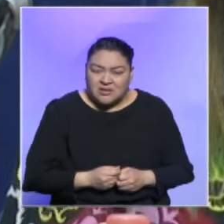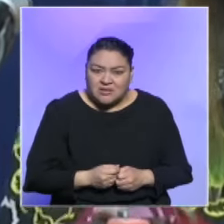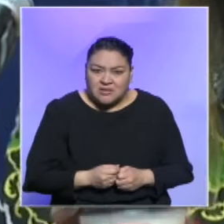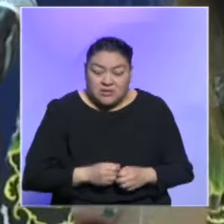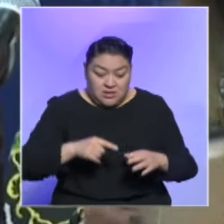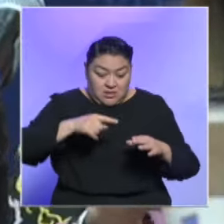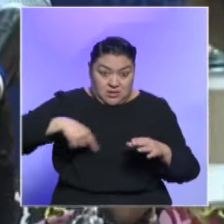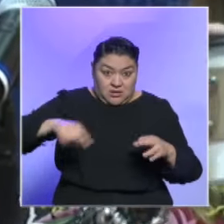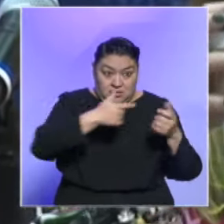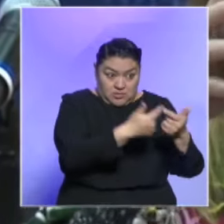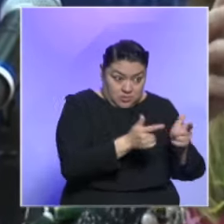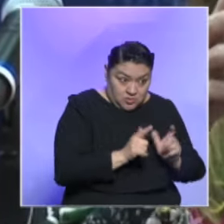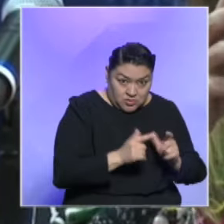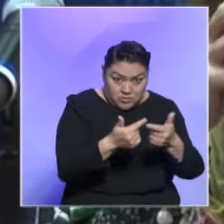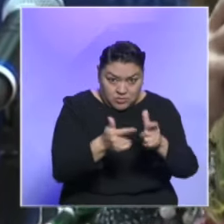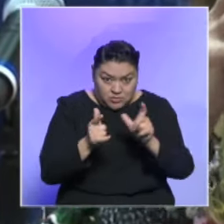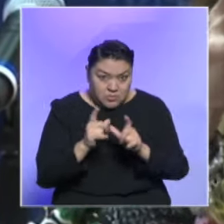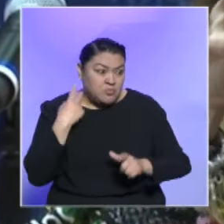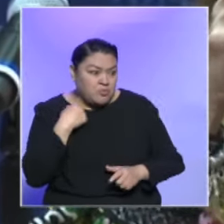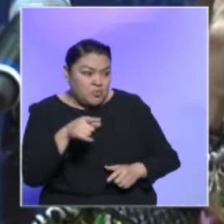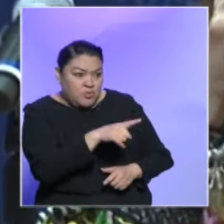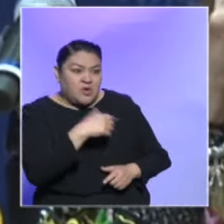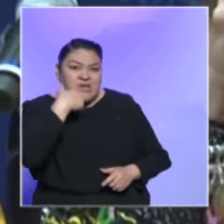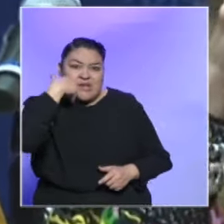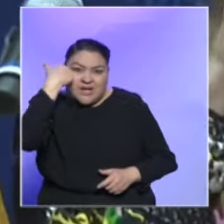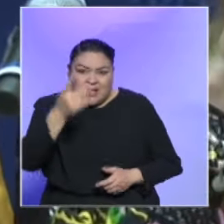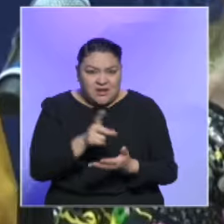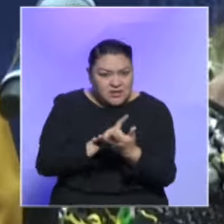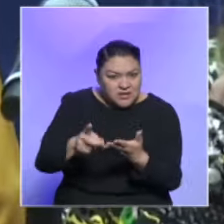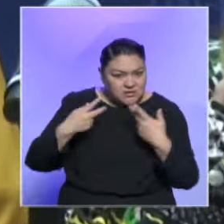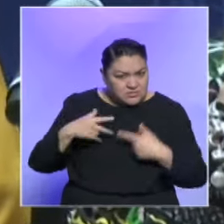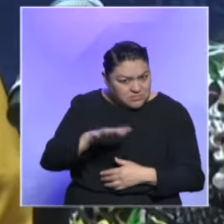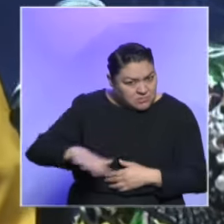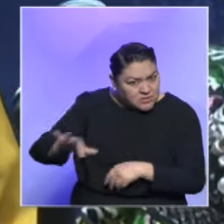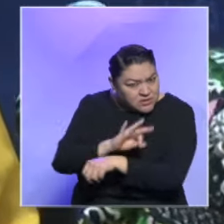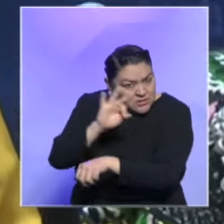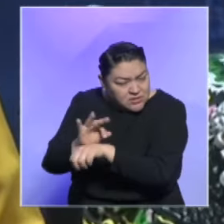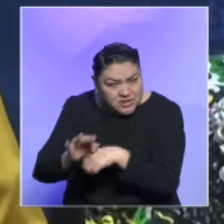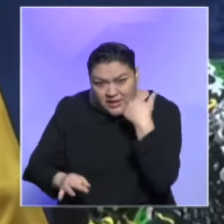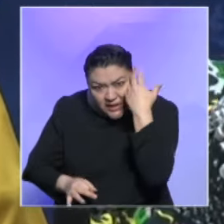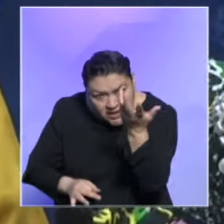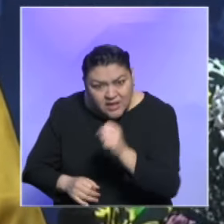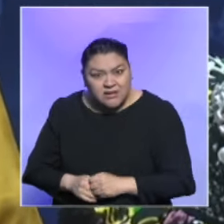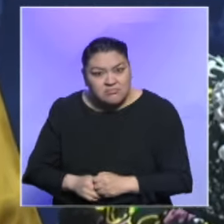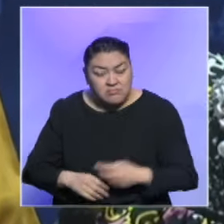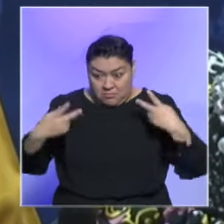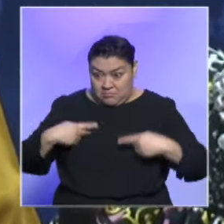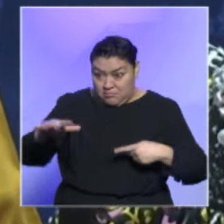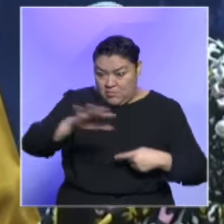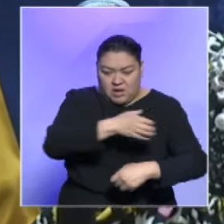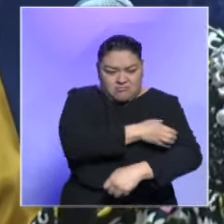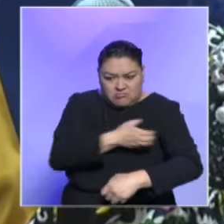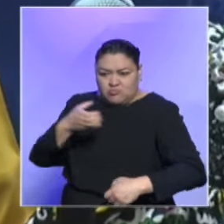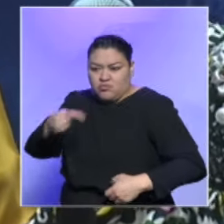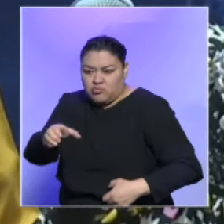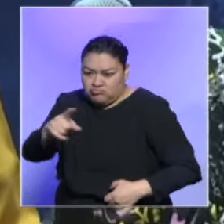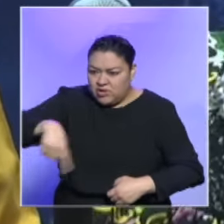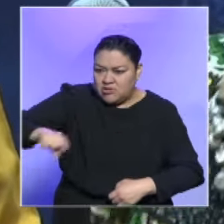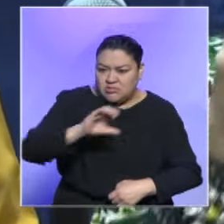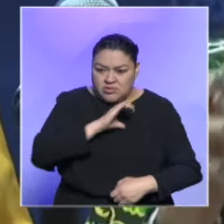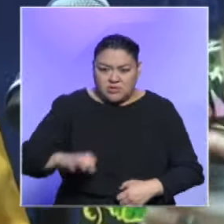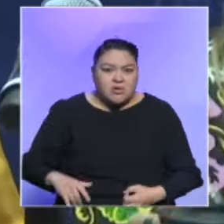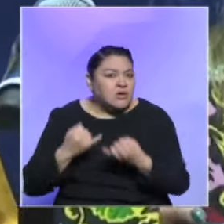los partidos políticos en el Congreso de la Unión en los derechos de la gente? ¿Querían empoderar a los ciudadanos? ¿Era